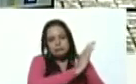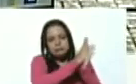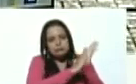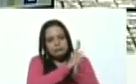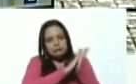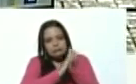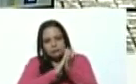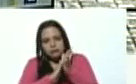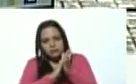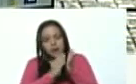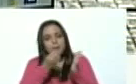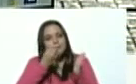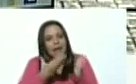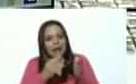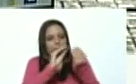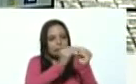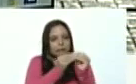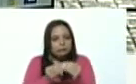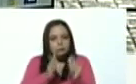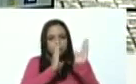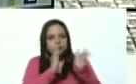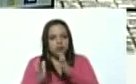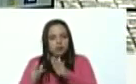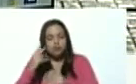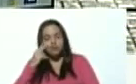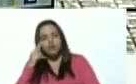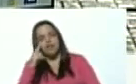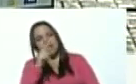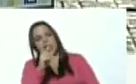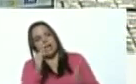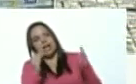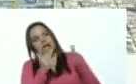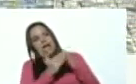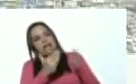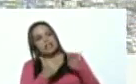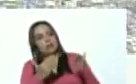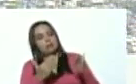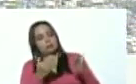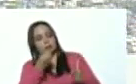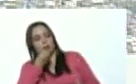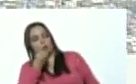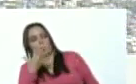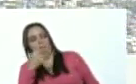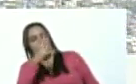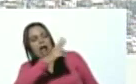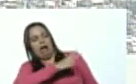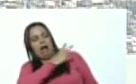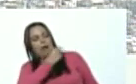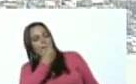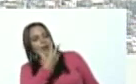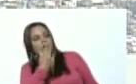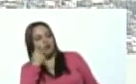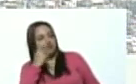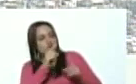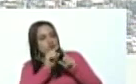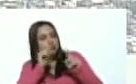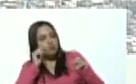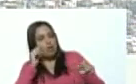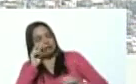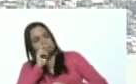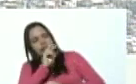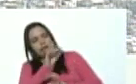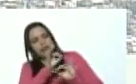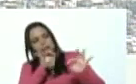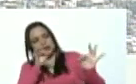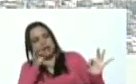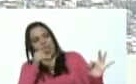bien arregladito. Que uno llegue y vea esas casas rimbombantes, bellas. Que uno vea de lejos esos barrios y diga, mira esa